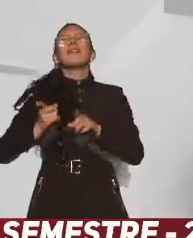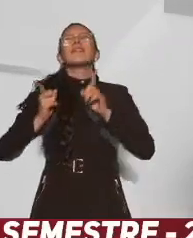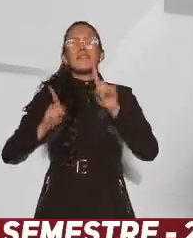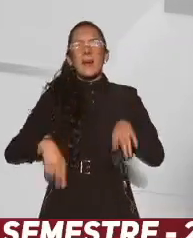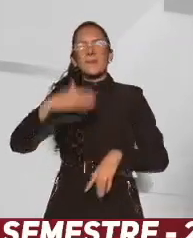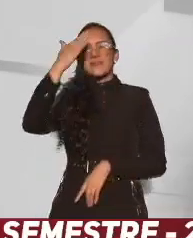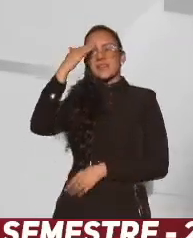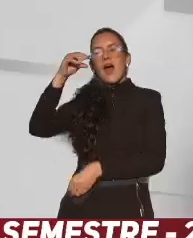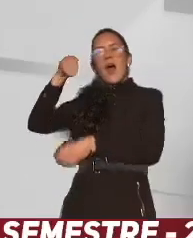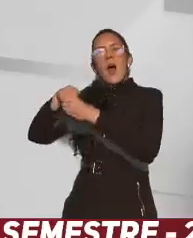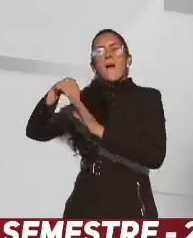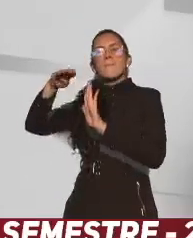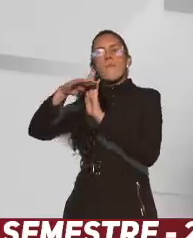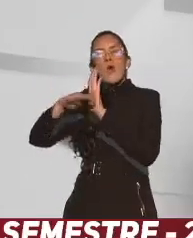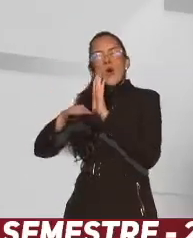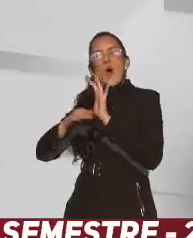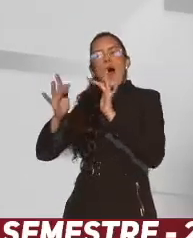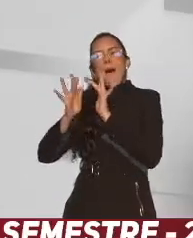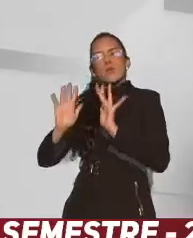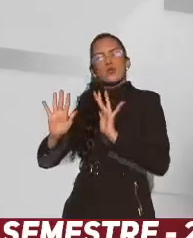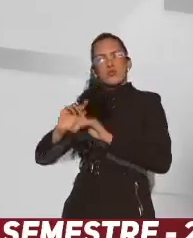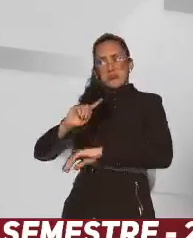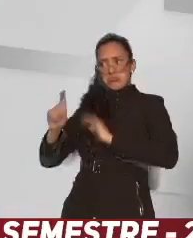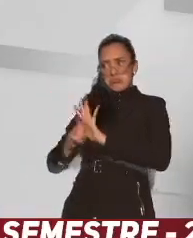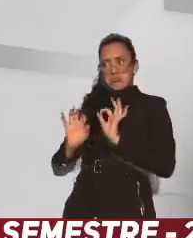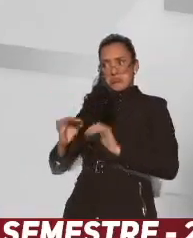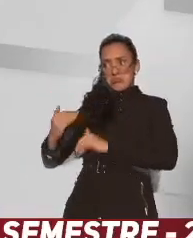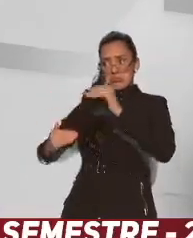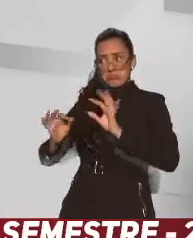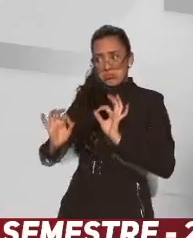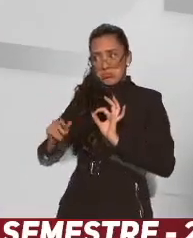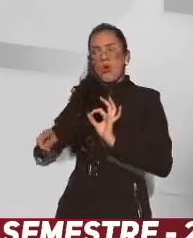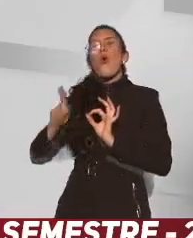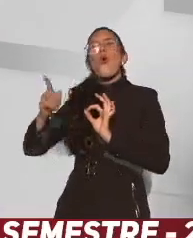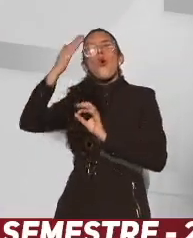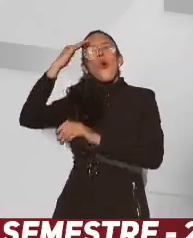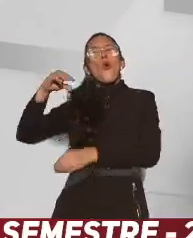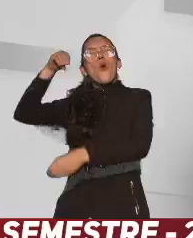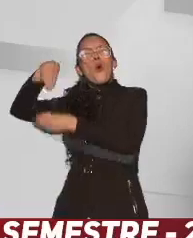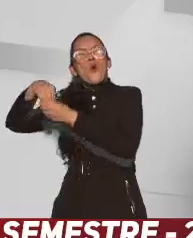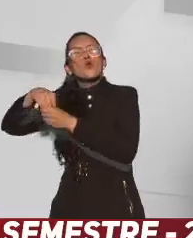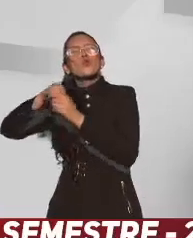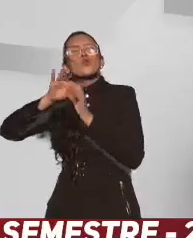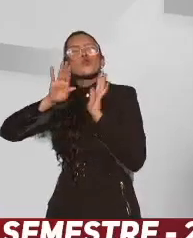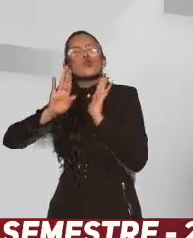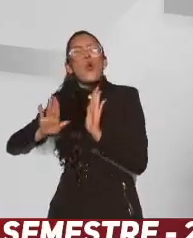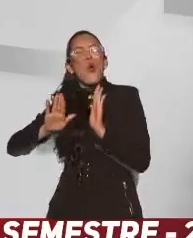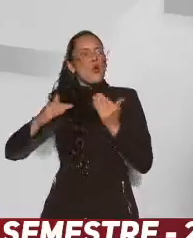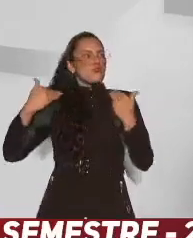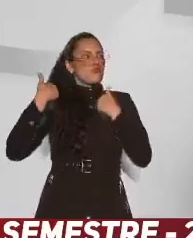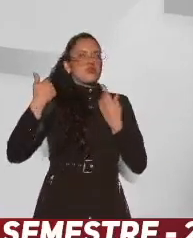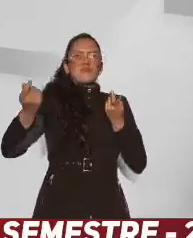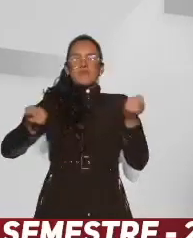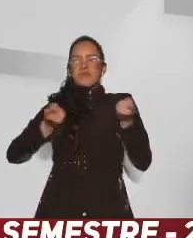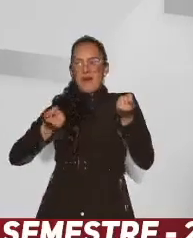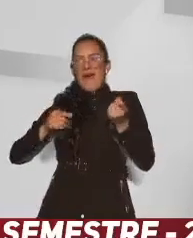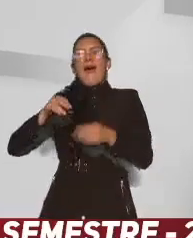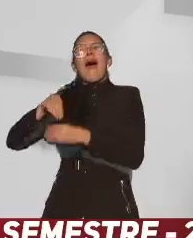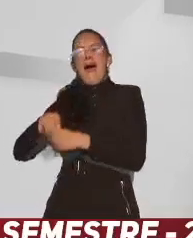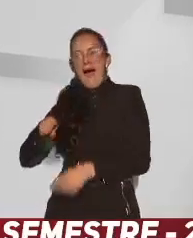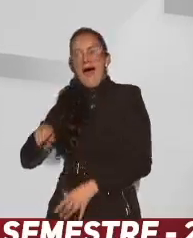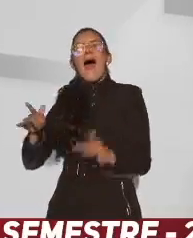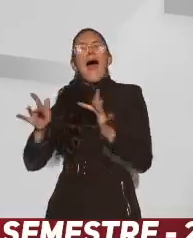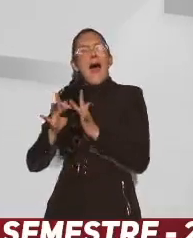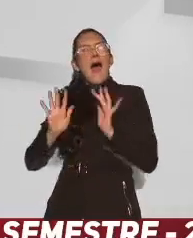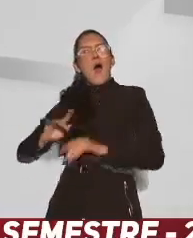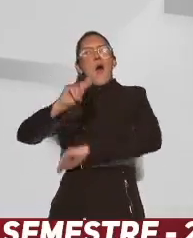desempeño institucional del modelo integrado de planeación y gestión, con el fin de fortalecer los procesos de la fuerza, obteniendo